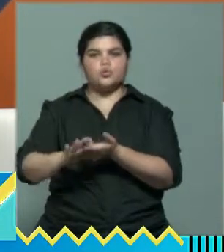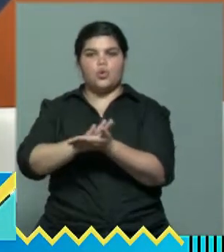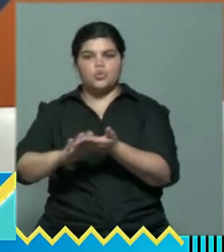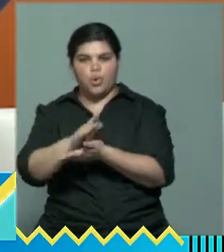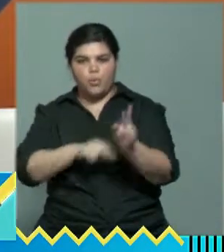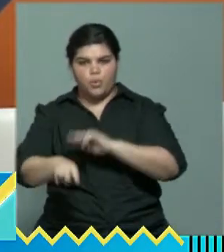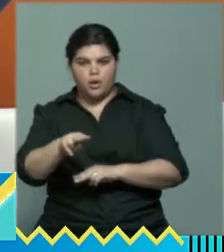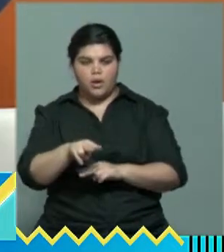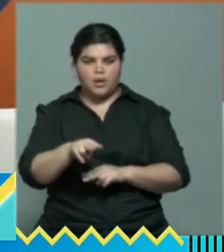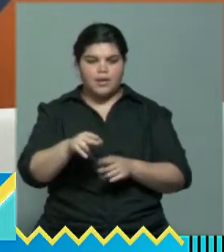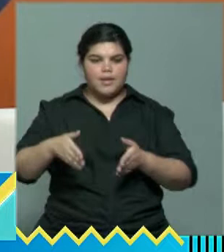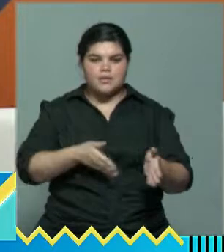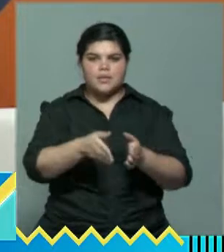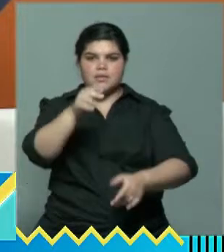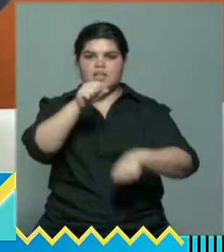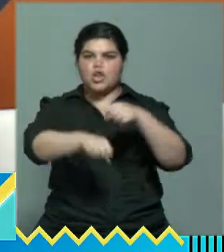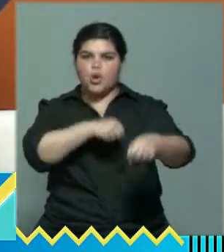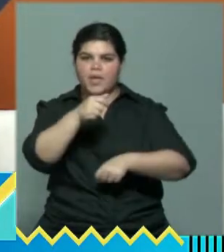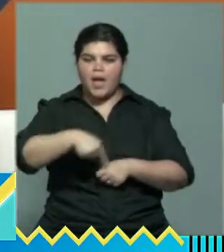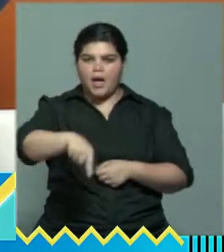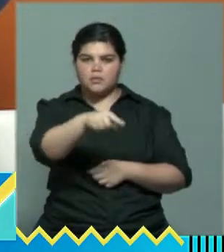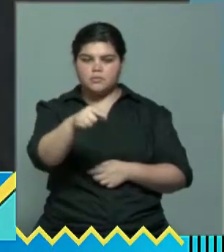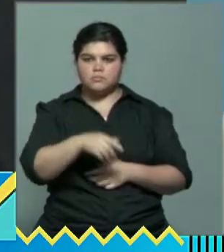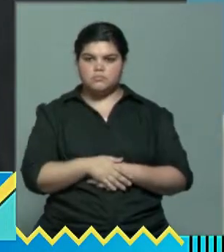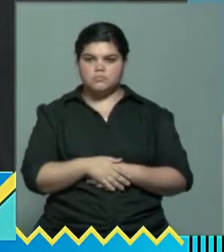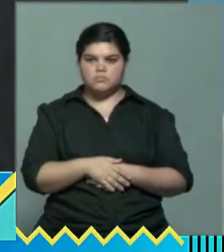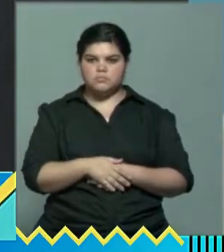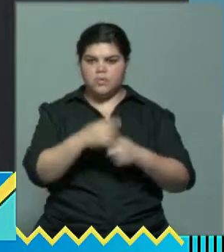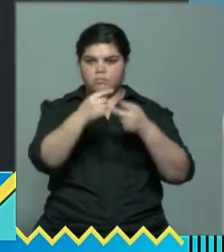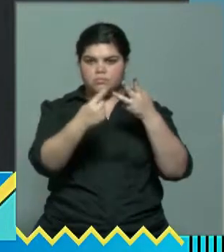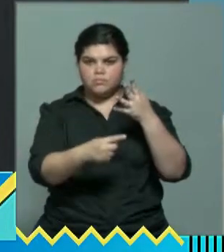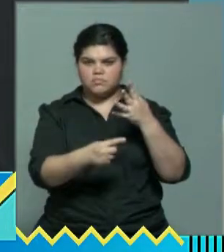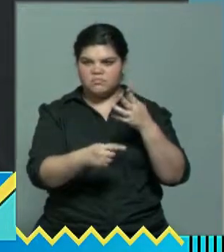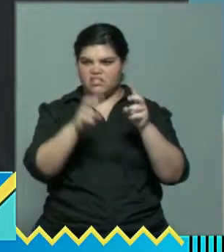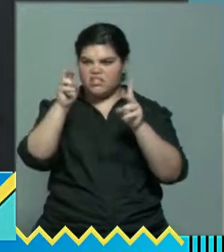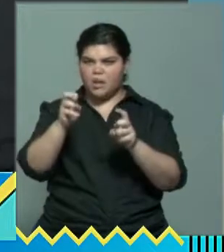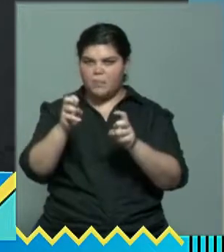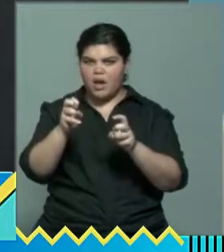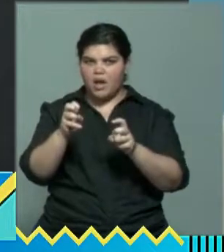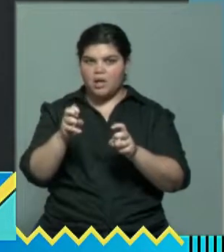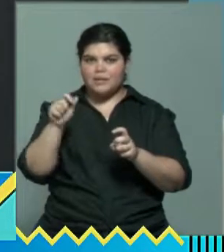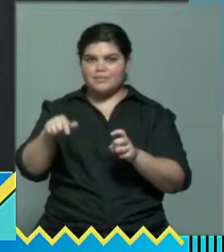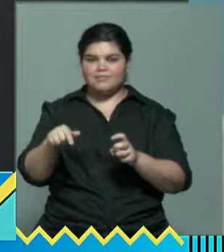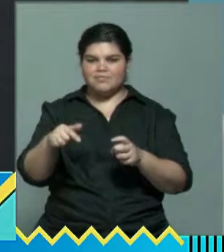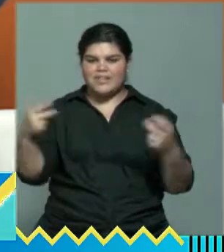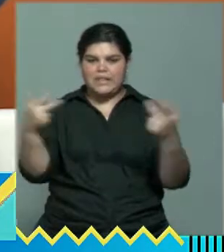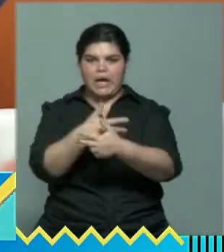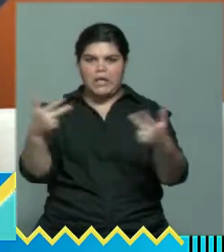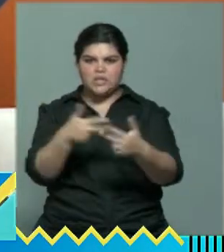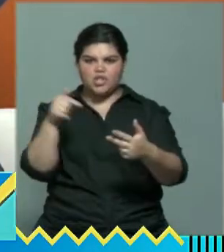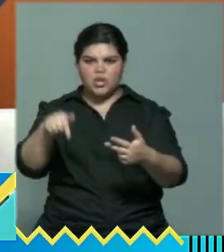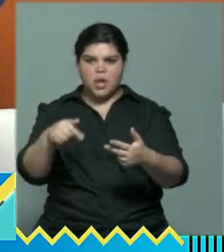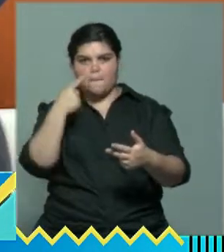tema ciclovía. Ahora, el tema del tránsito es todo lo contrario, es multicipio. Porque en vez